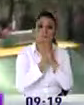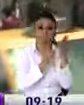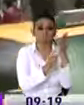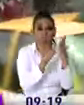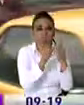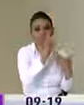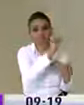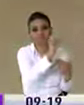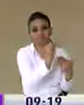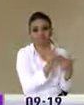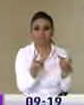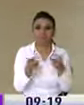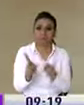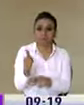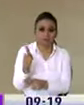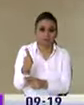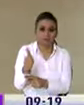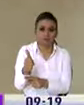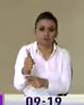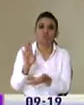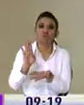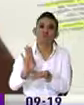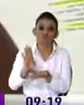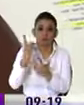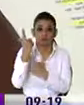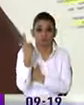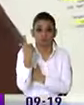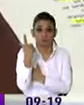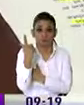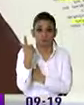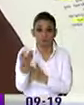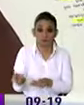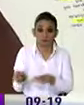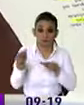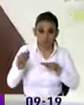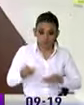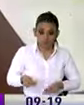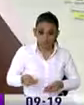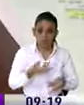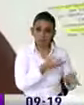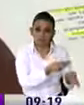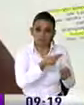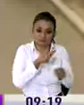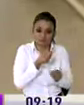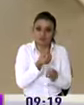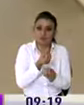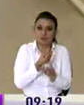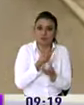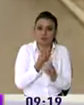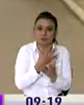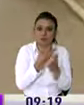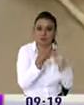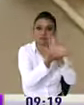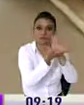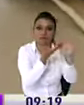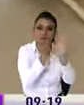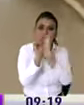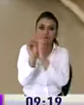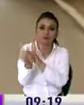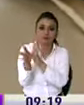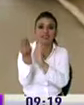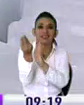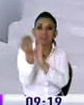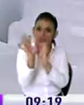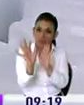de Finanzas y al propio ISFA que remitan hasta esa dependencia el reporte de cruce de cuentas que debía haberse realizado.